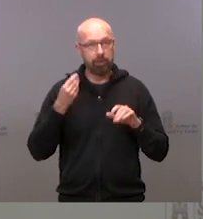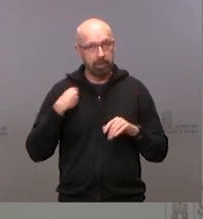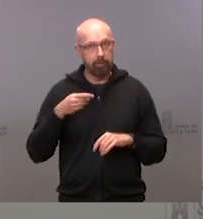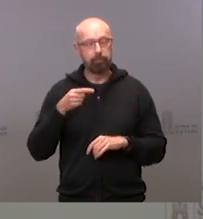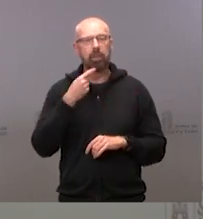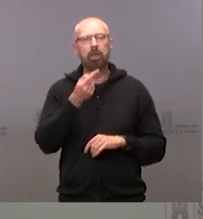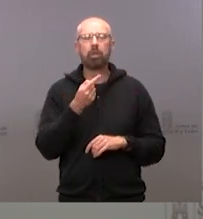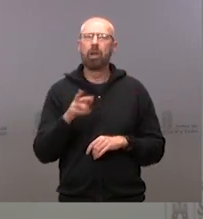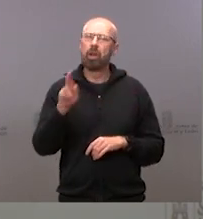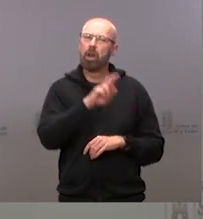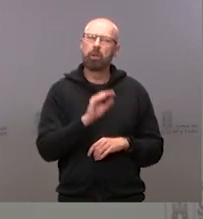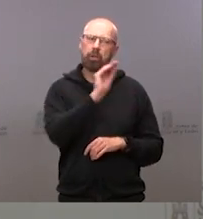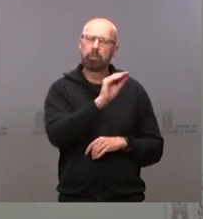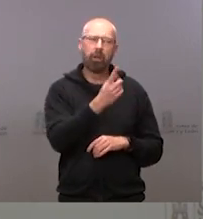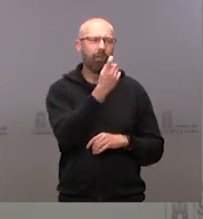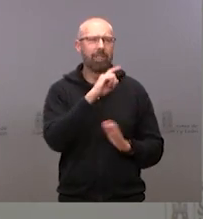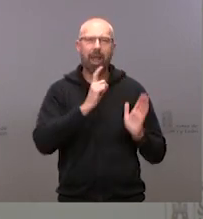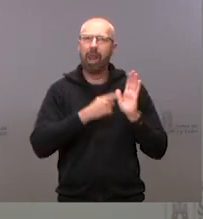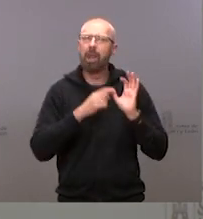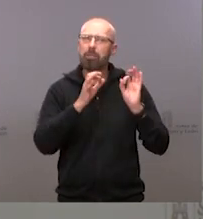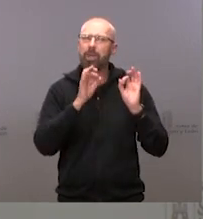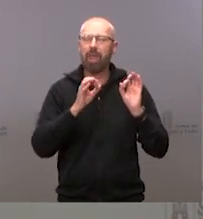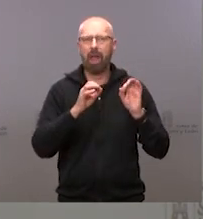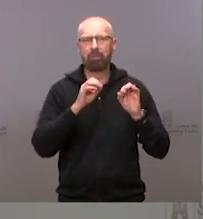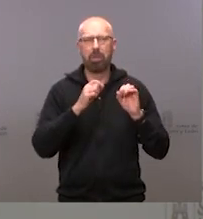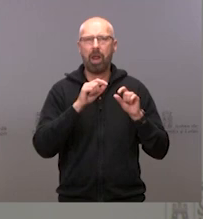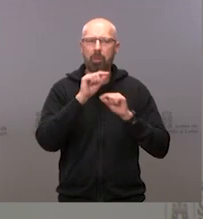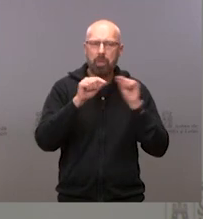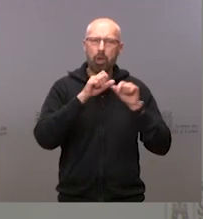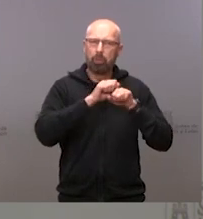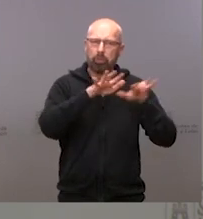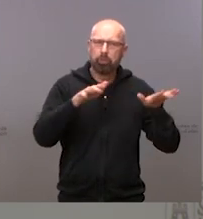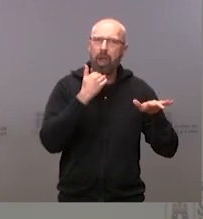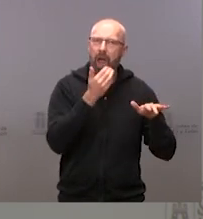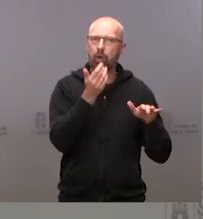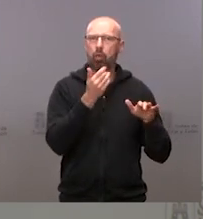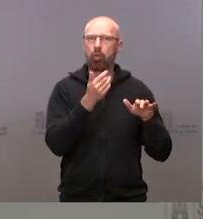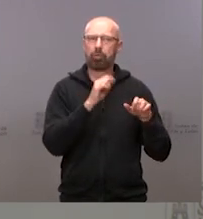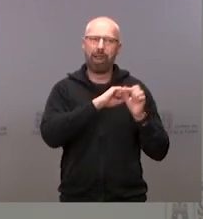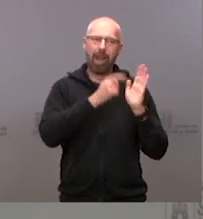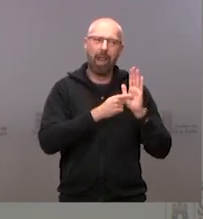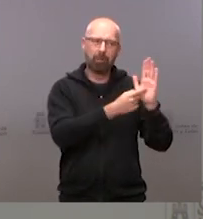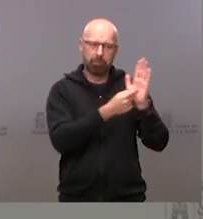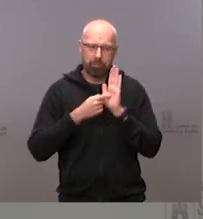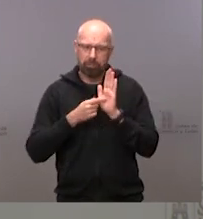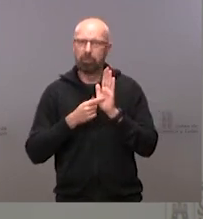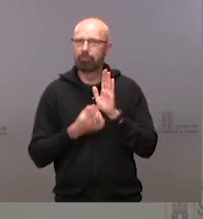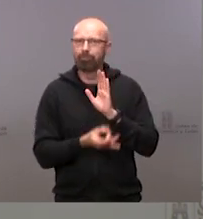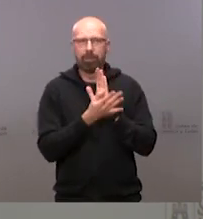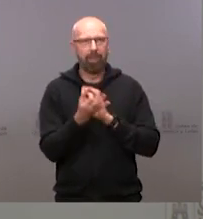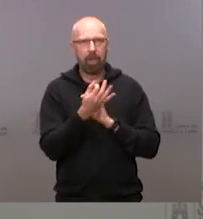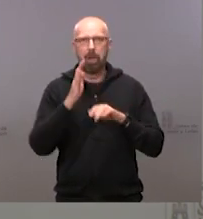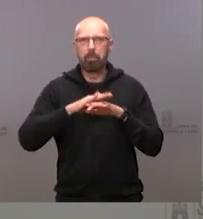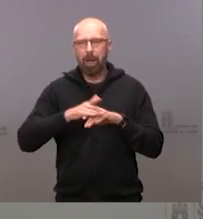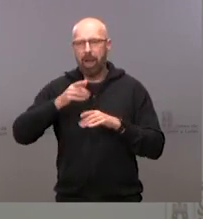de una ley de pandemias que permite actuar a las comunidades autónomas con seguridad jurídica y también con